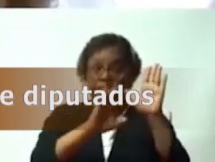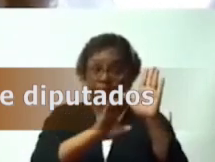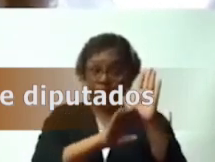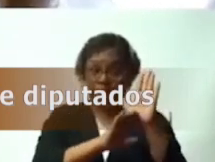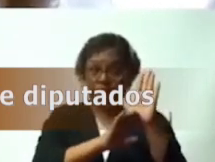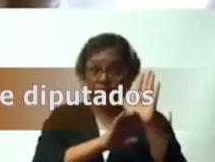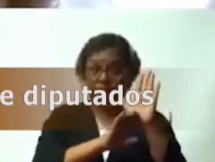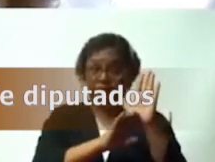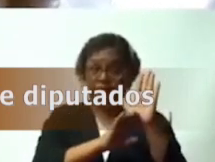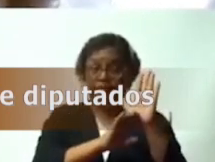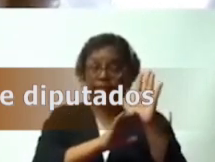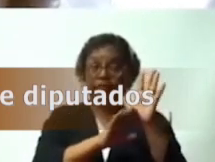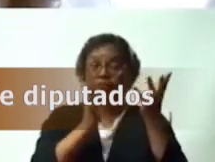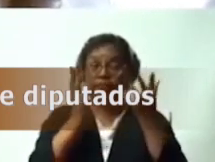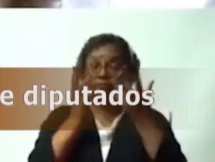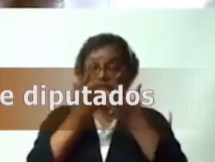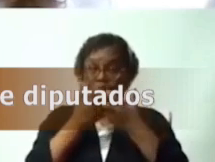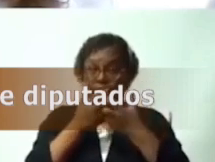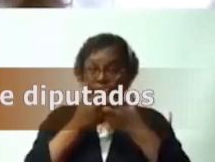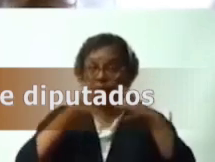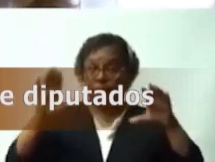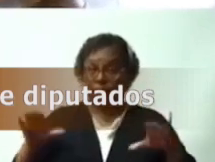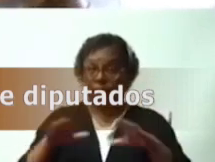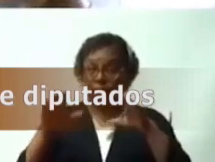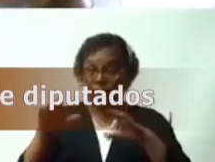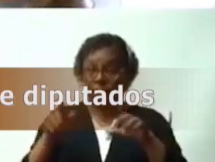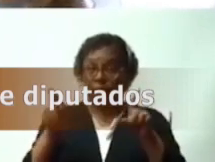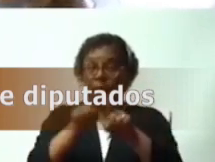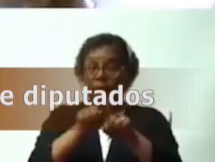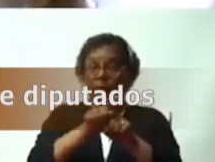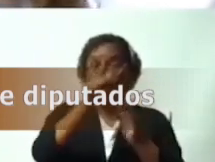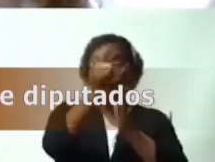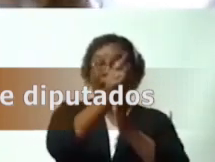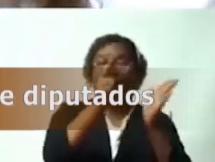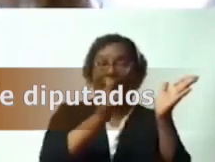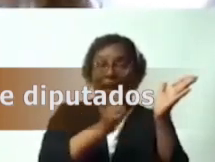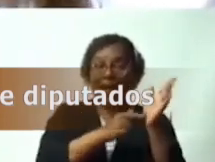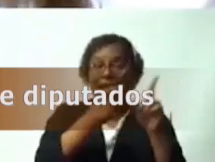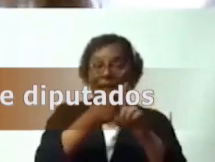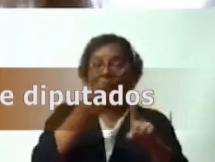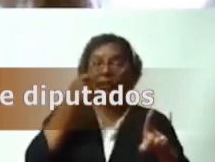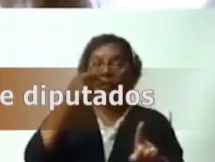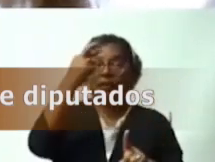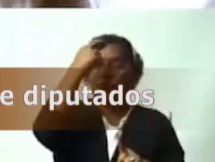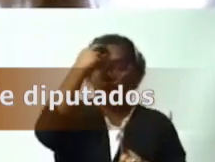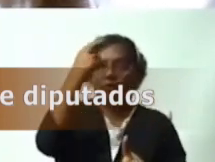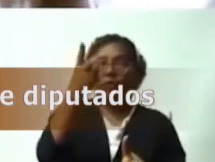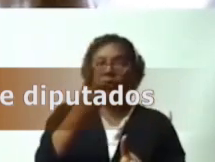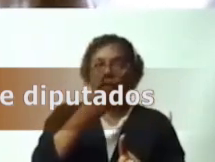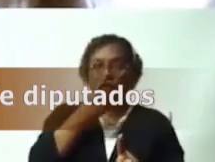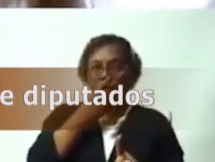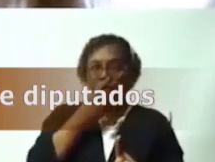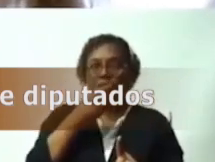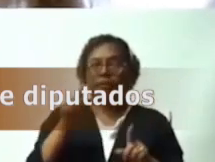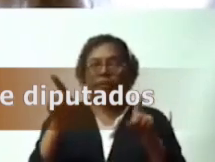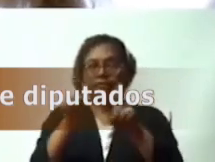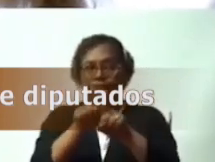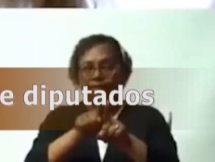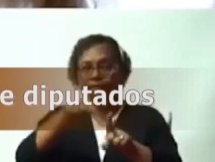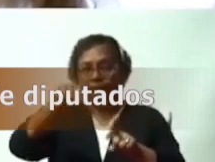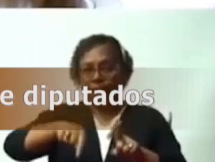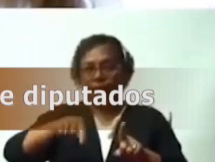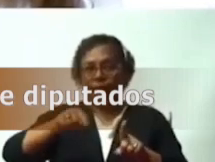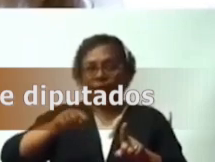dan porque son demasiados es algo que se debe de Buscar controlar disminuir